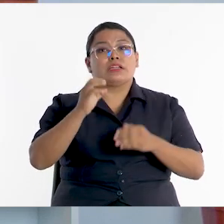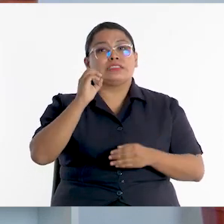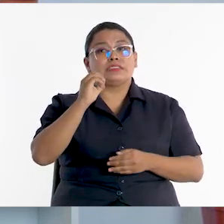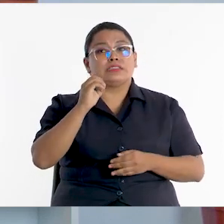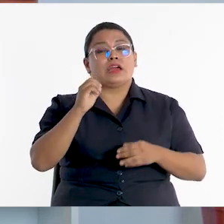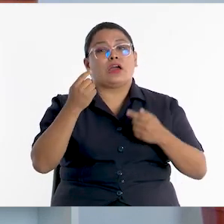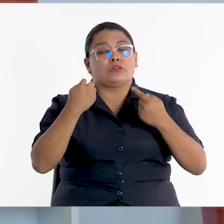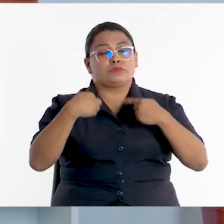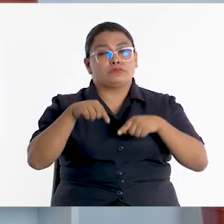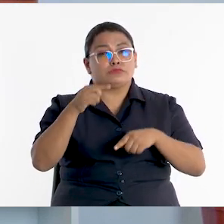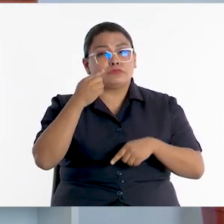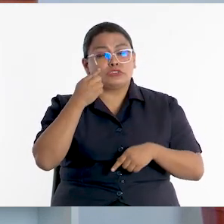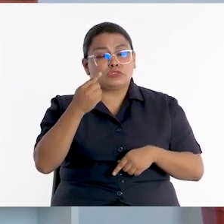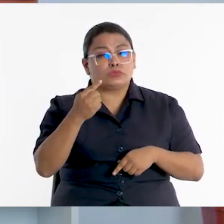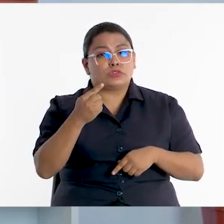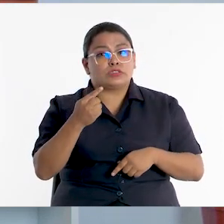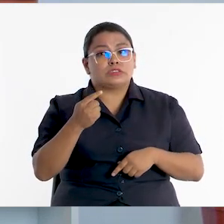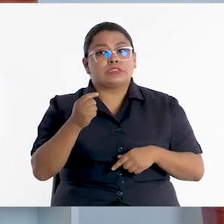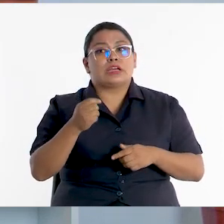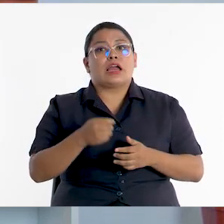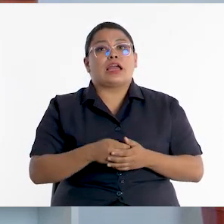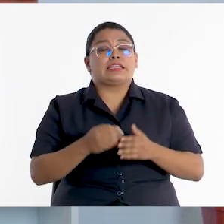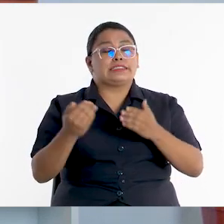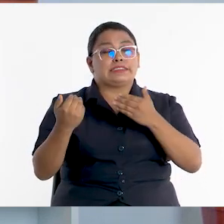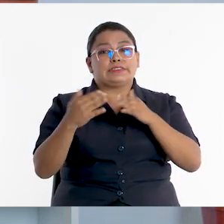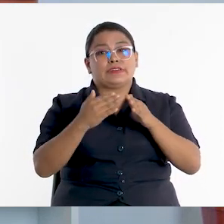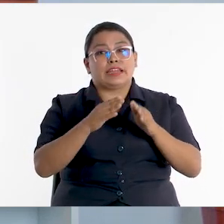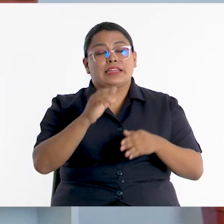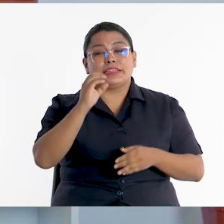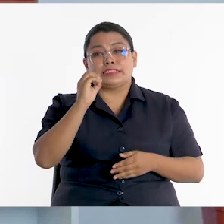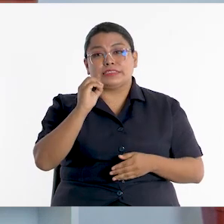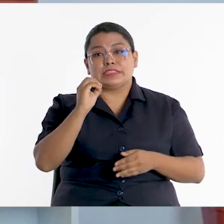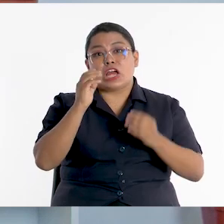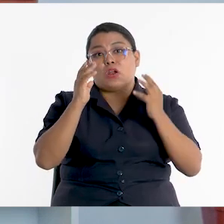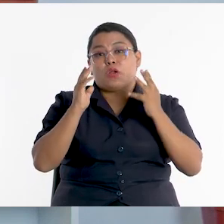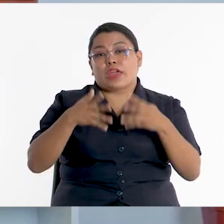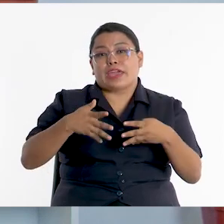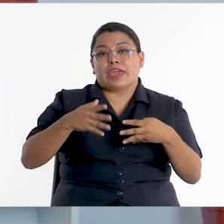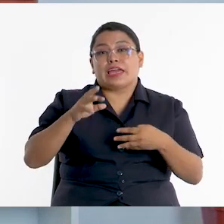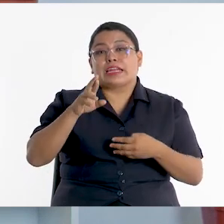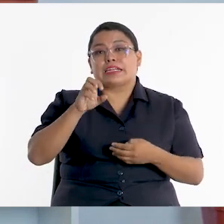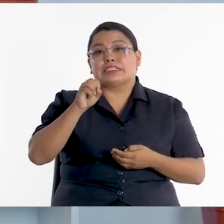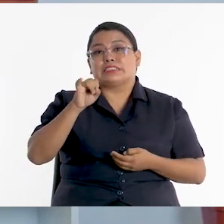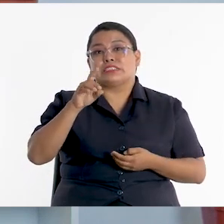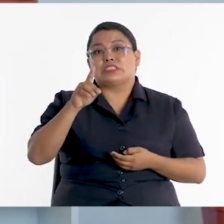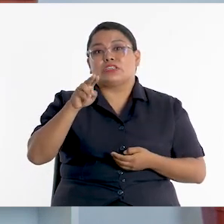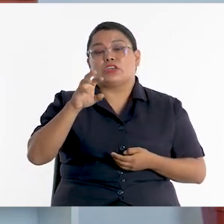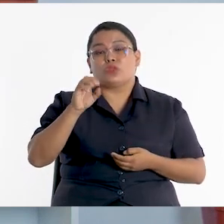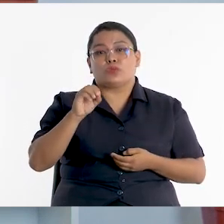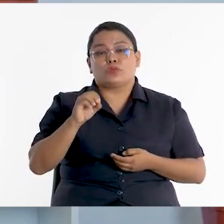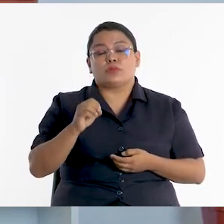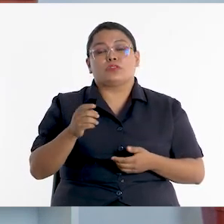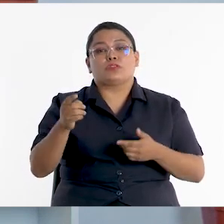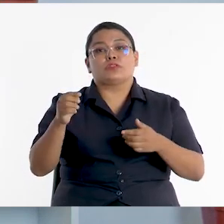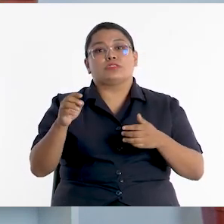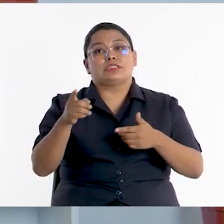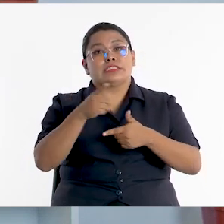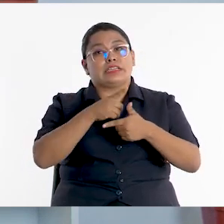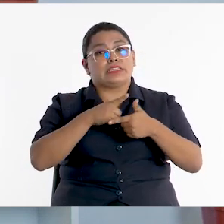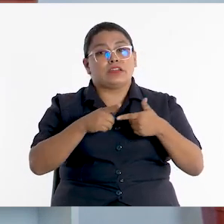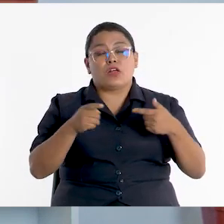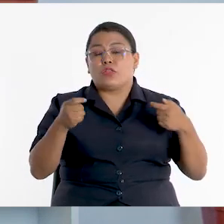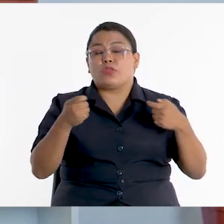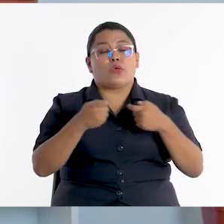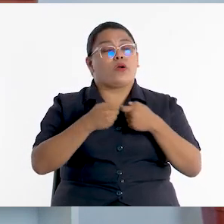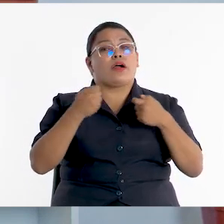A continuación veremos cuando el residuo es diferente de 0 y a esto le llamaremos